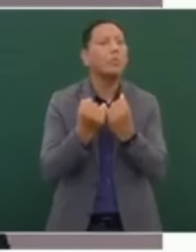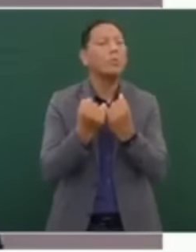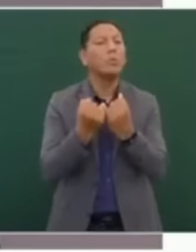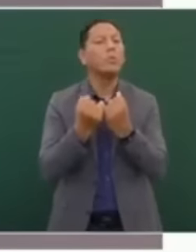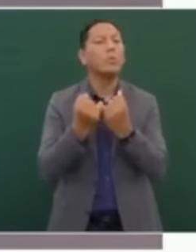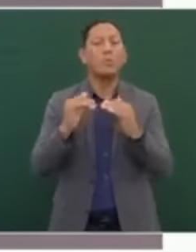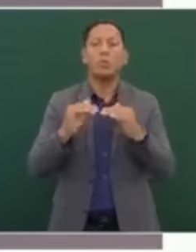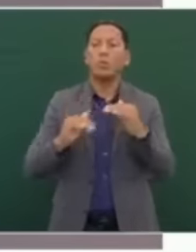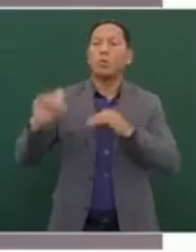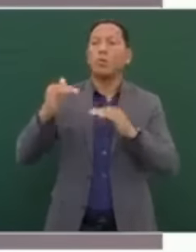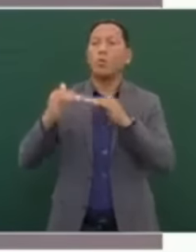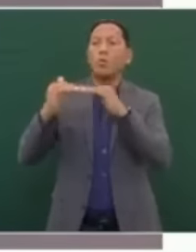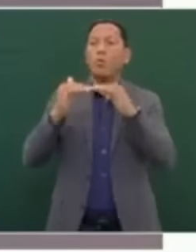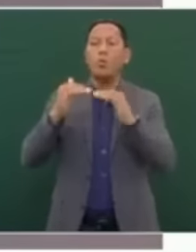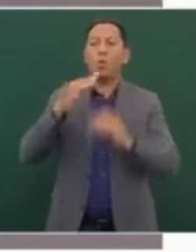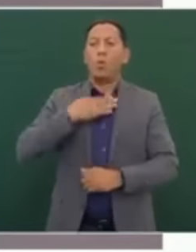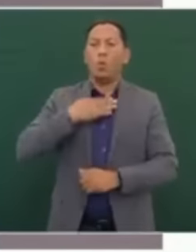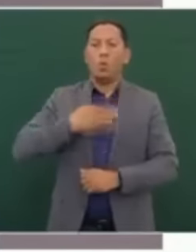soberanía.